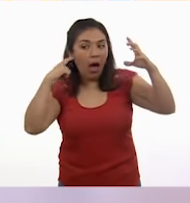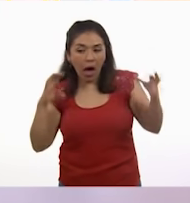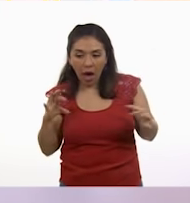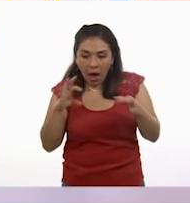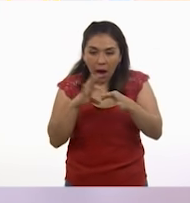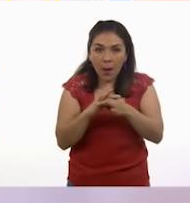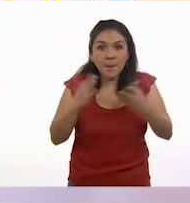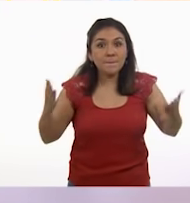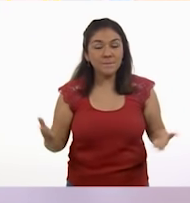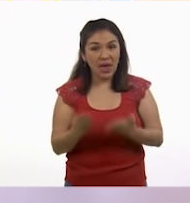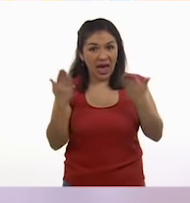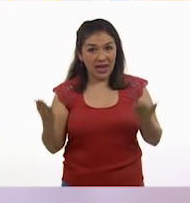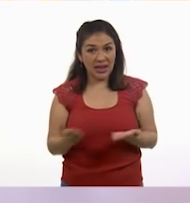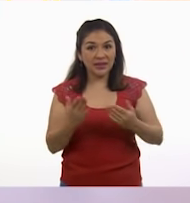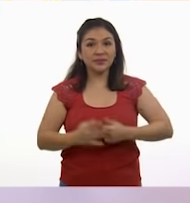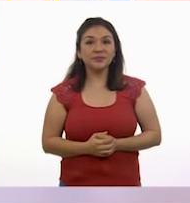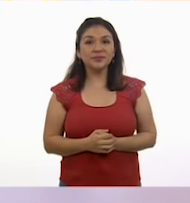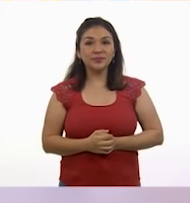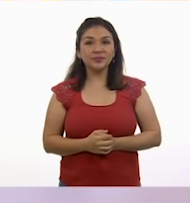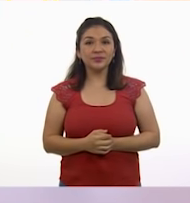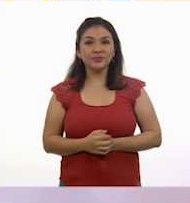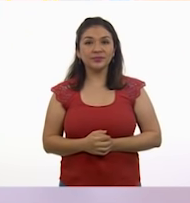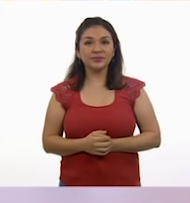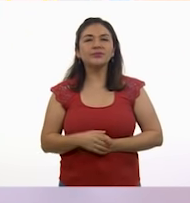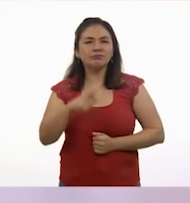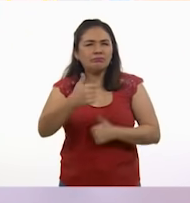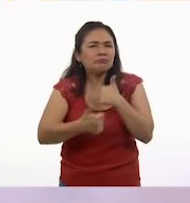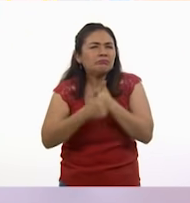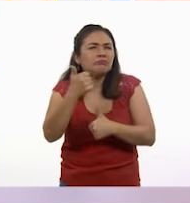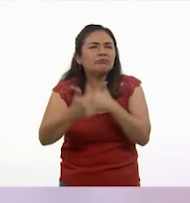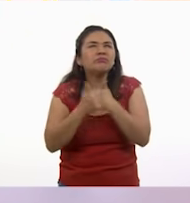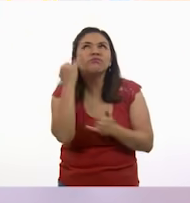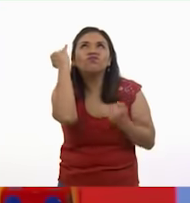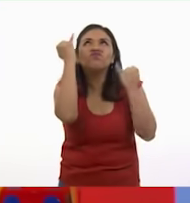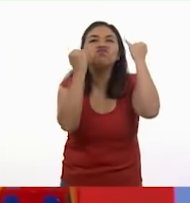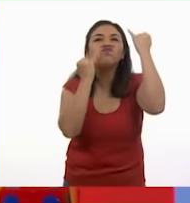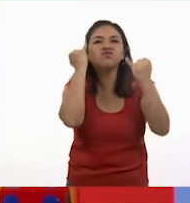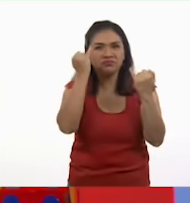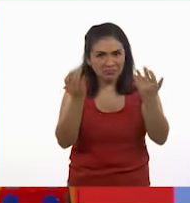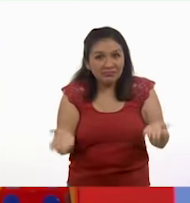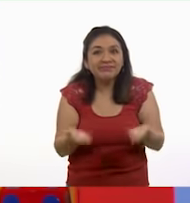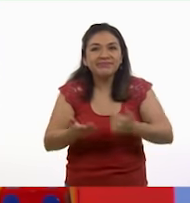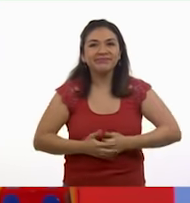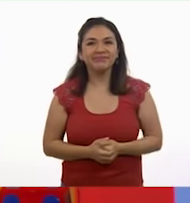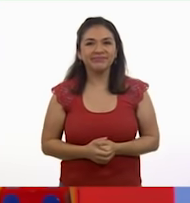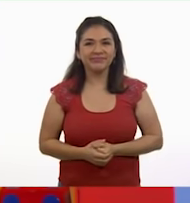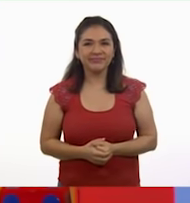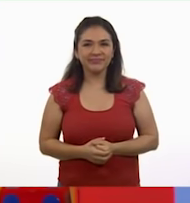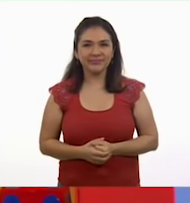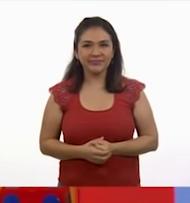ayer sus hogares exploren imaginen explore información